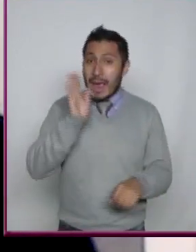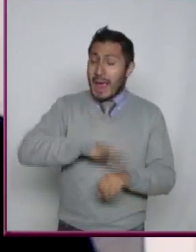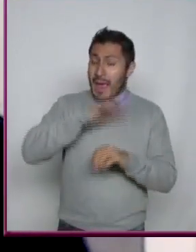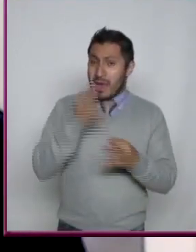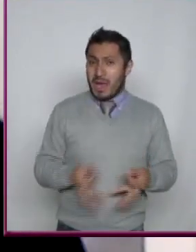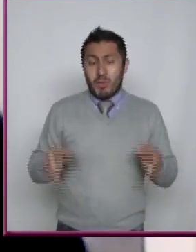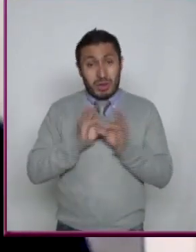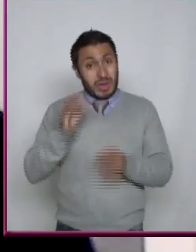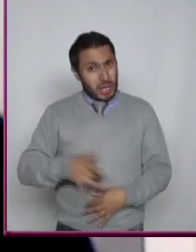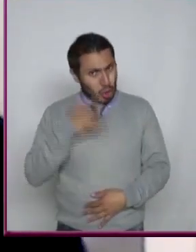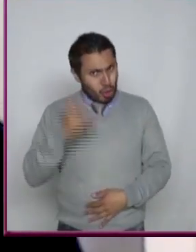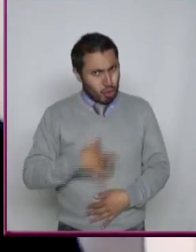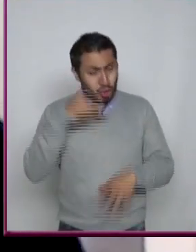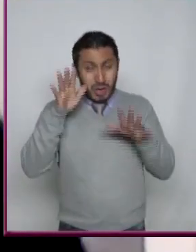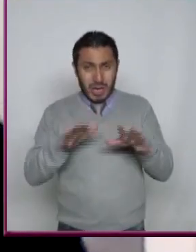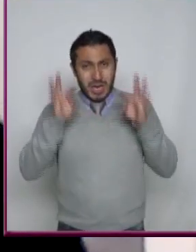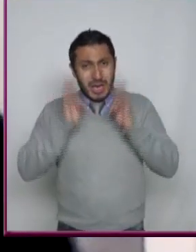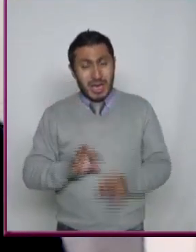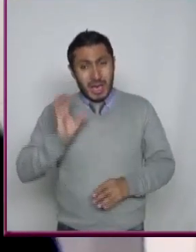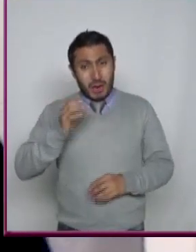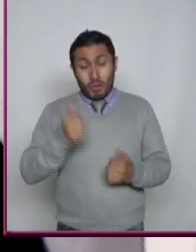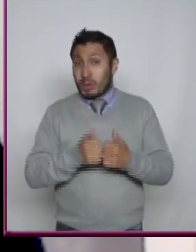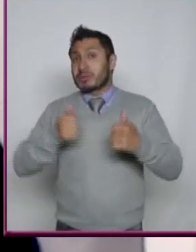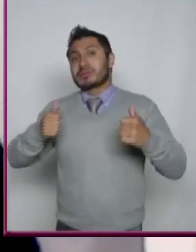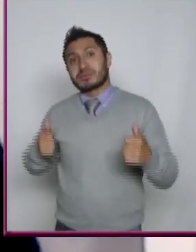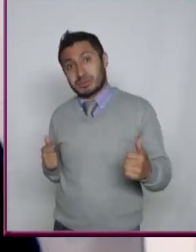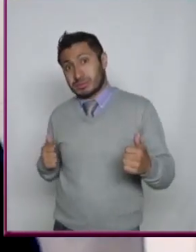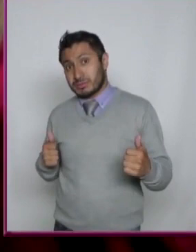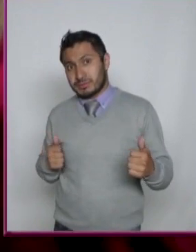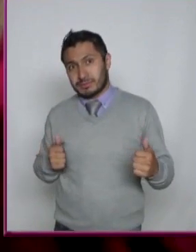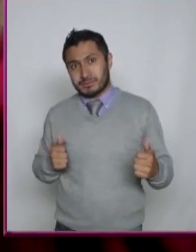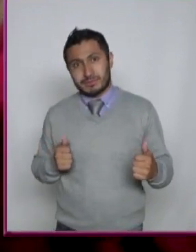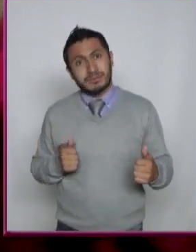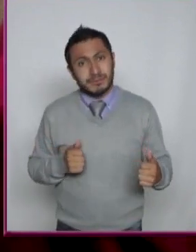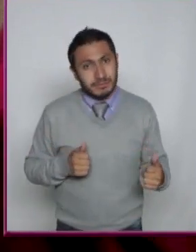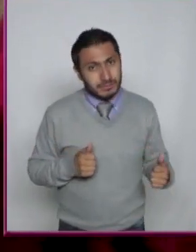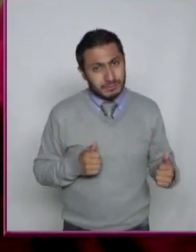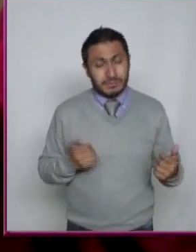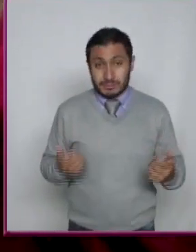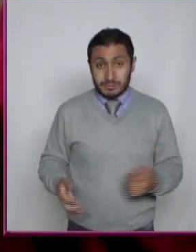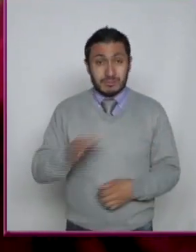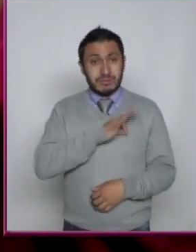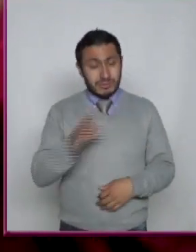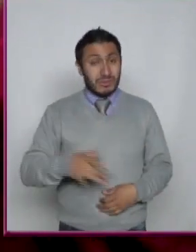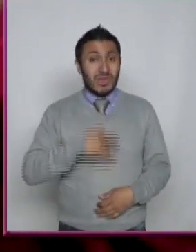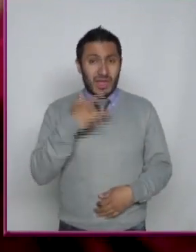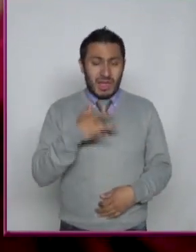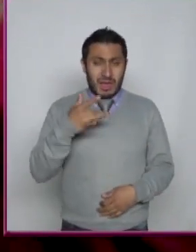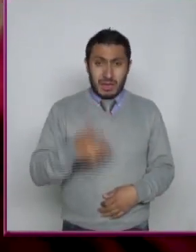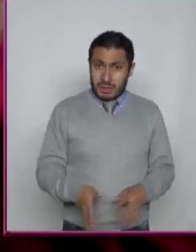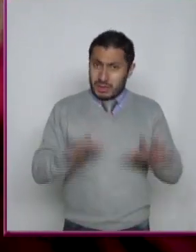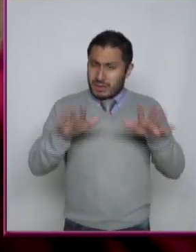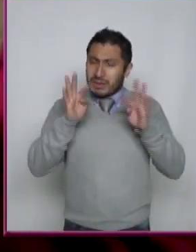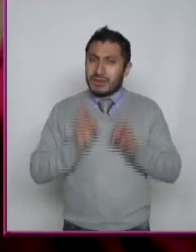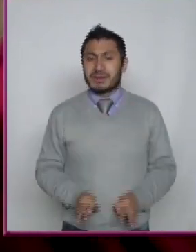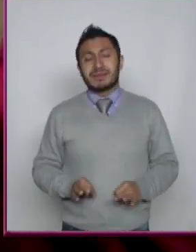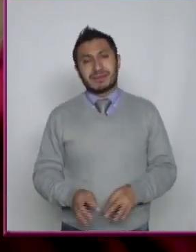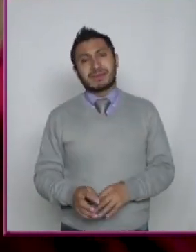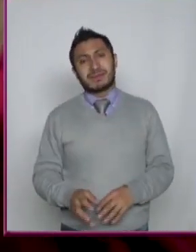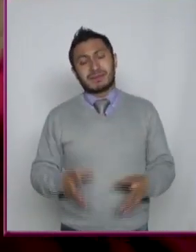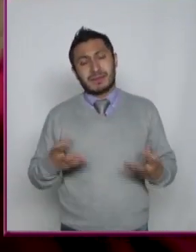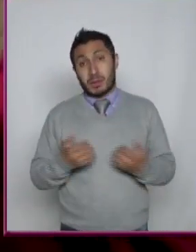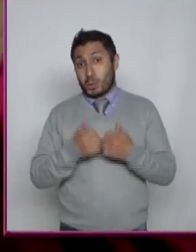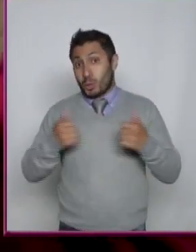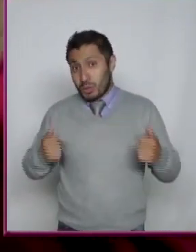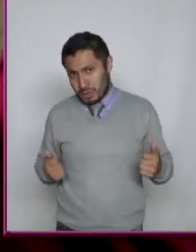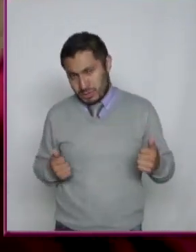importante, ¿siento tranquilidad cuando no estoy con ella? ¿No? O sea, ¿puedo sentir tranquilidad del hecho de no estar junto